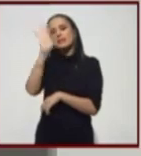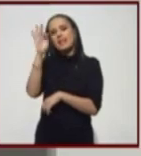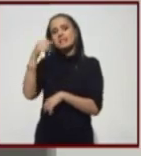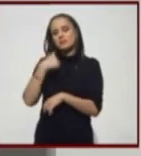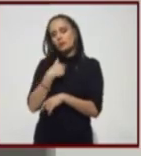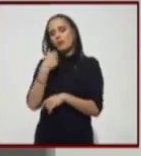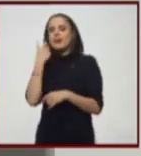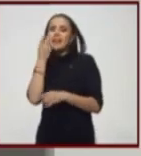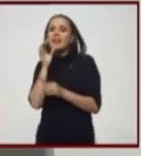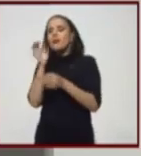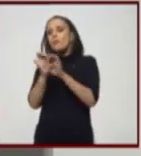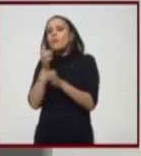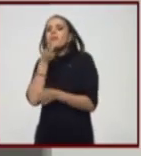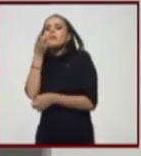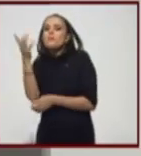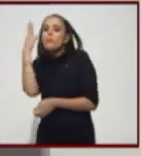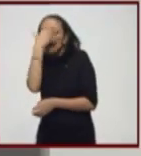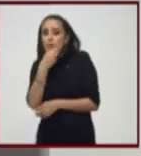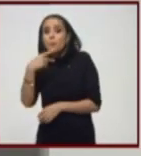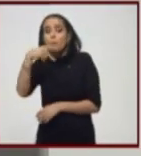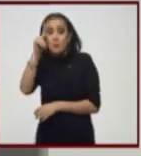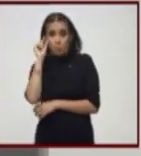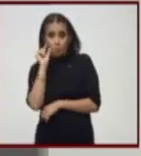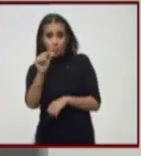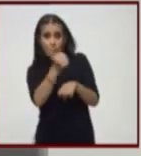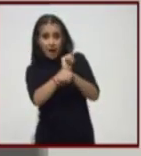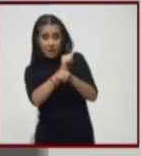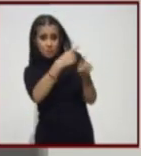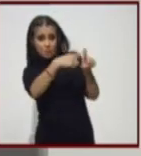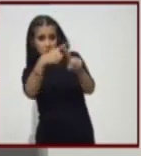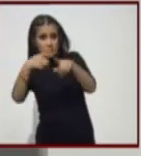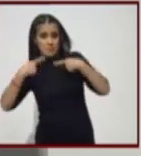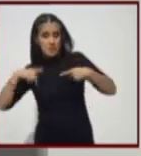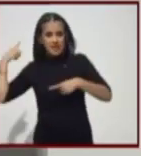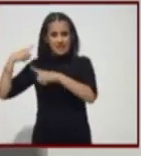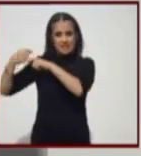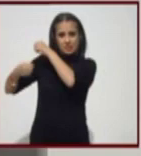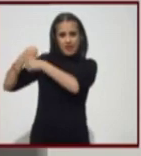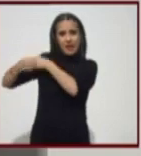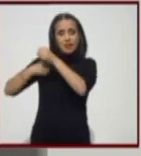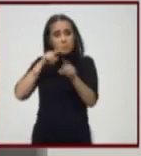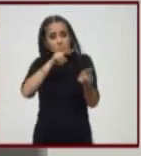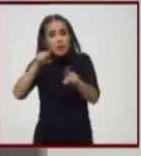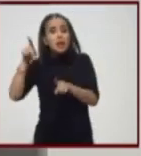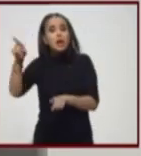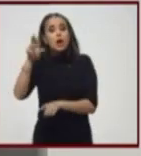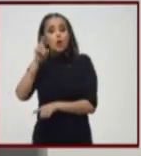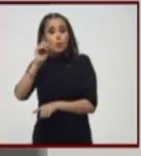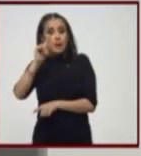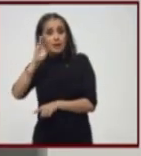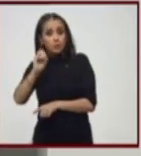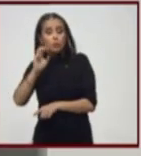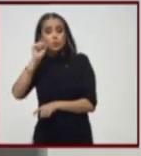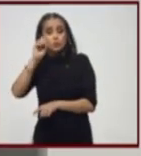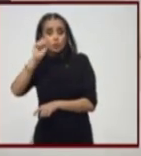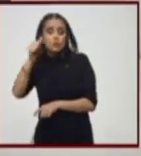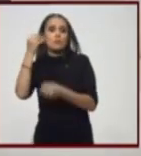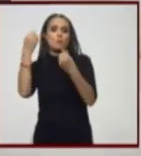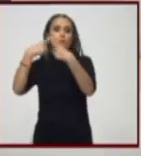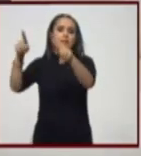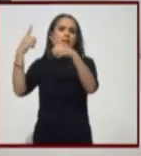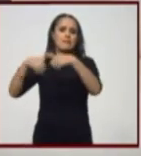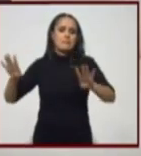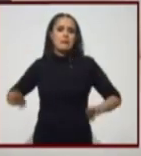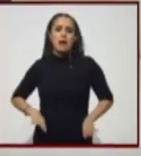piropo pero es que realmente pocos actores yo he visto en los últimos años en méxico tan versátiles como roberto que está con nosotros bienvenido